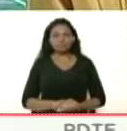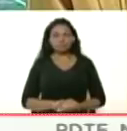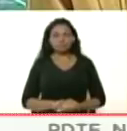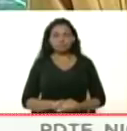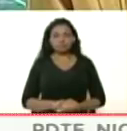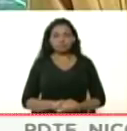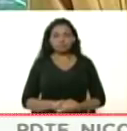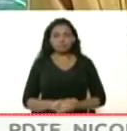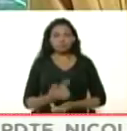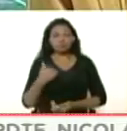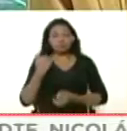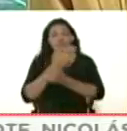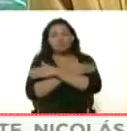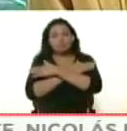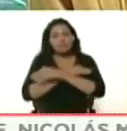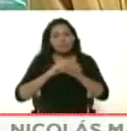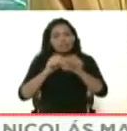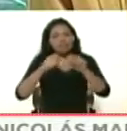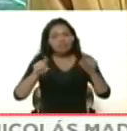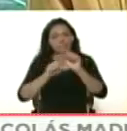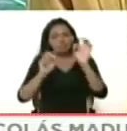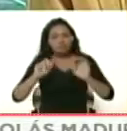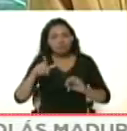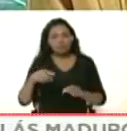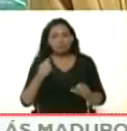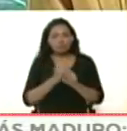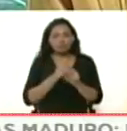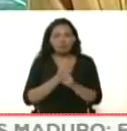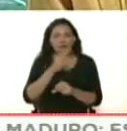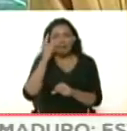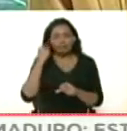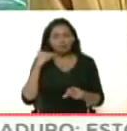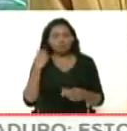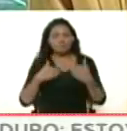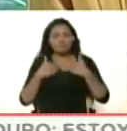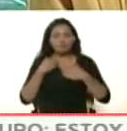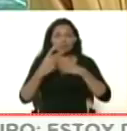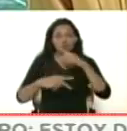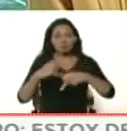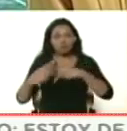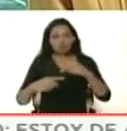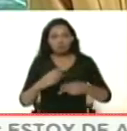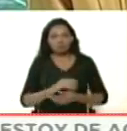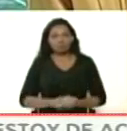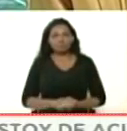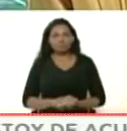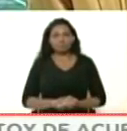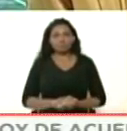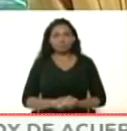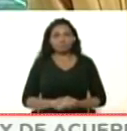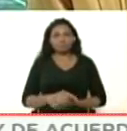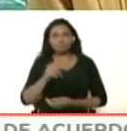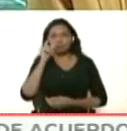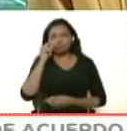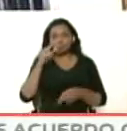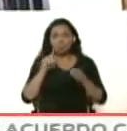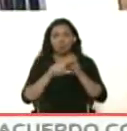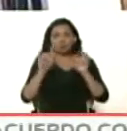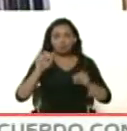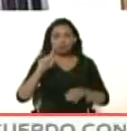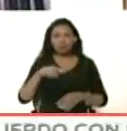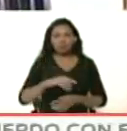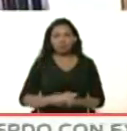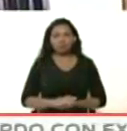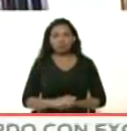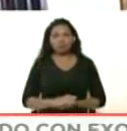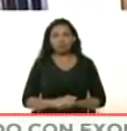Bueno, lo felicito. Hay que seguir así, trabajando. El miércoles productivo. Aquí traía el guacho, mire.